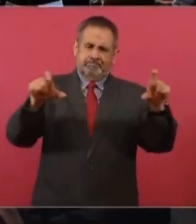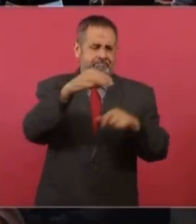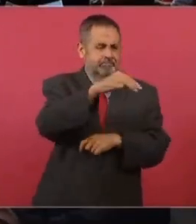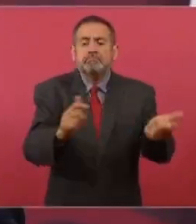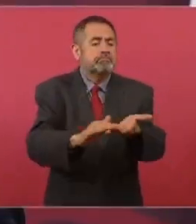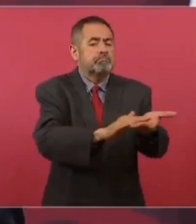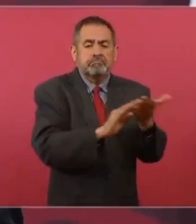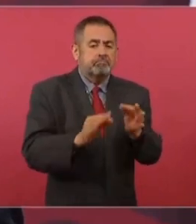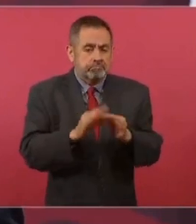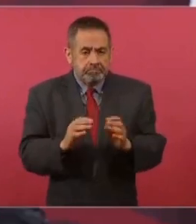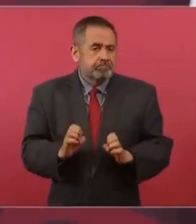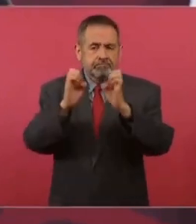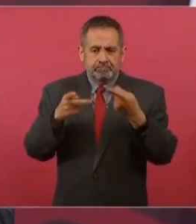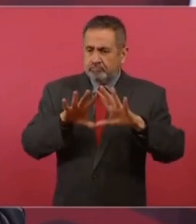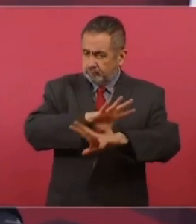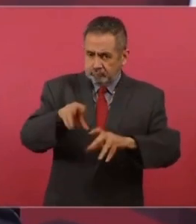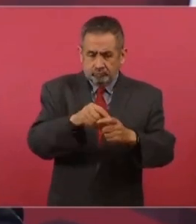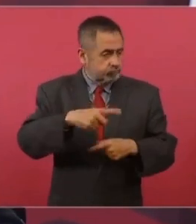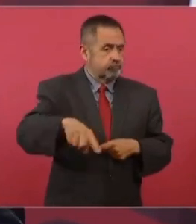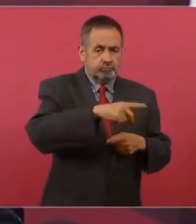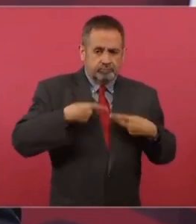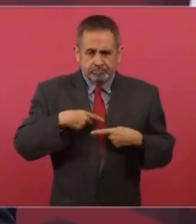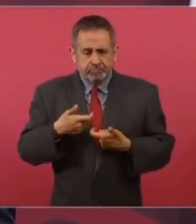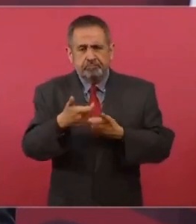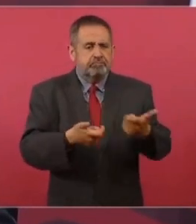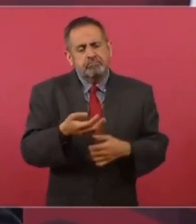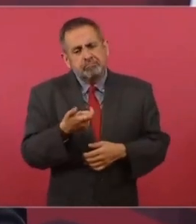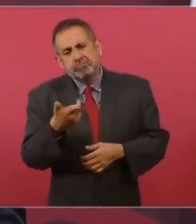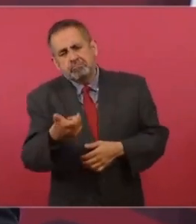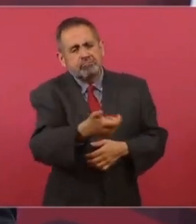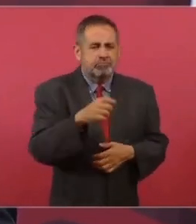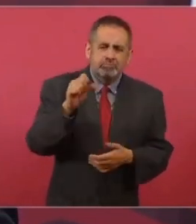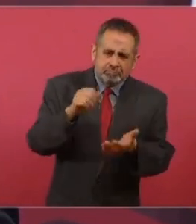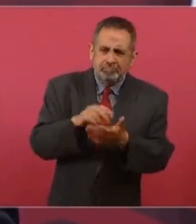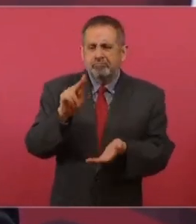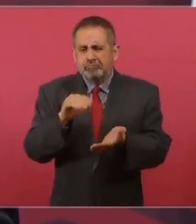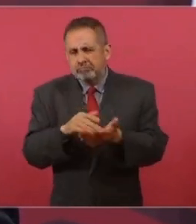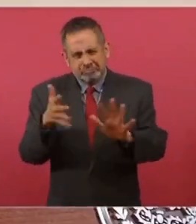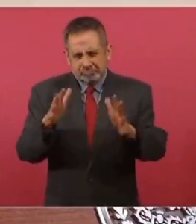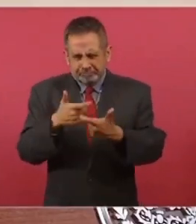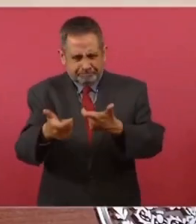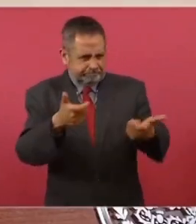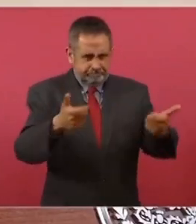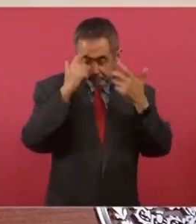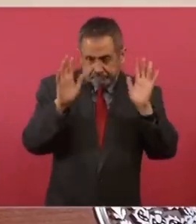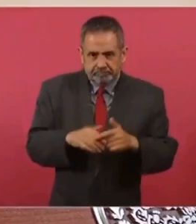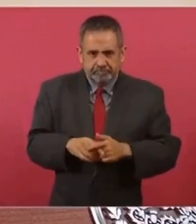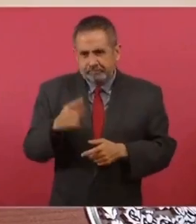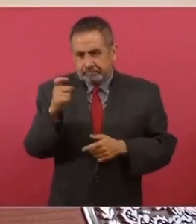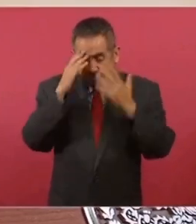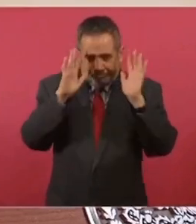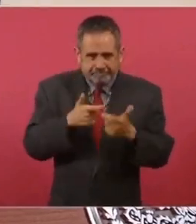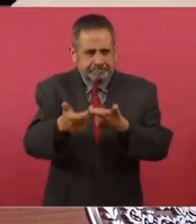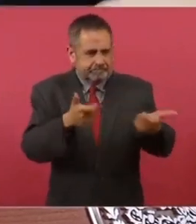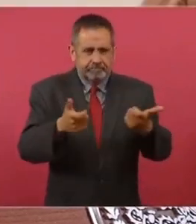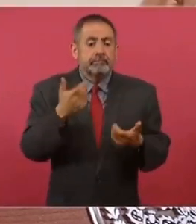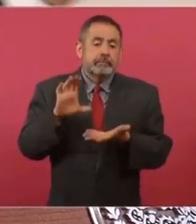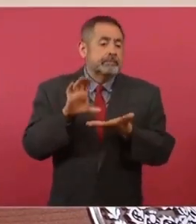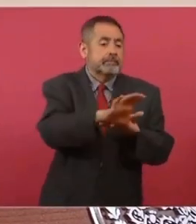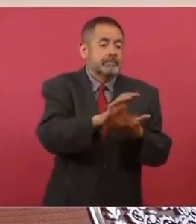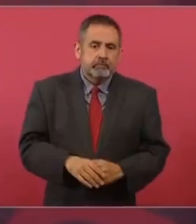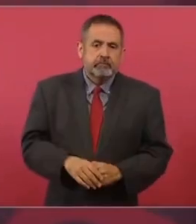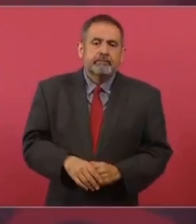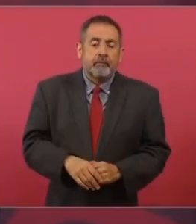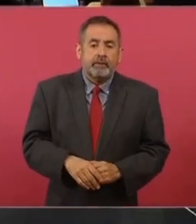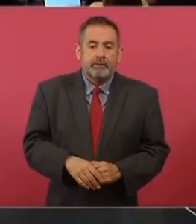se iban a repartir con todos, que les iban a tocar como 60, 80 mil pesos, no sé, 100, no sé. Pues se iba a repartir